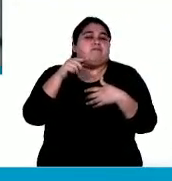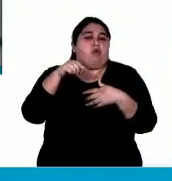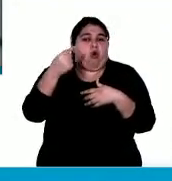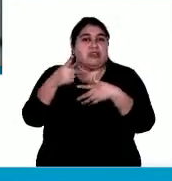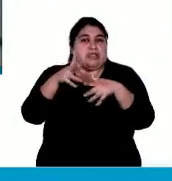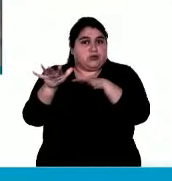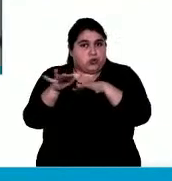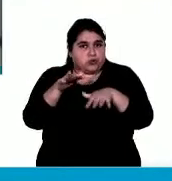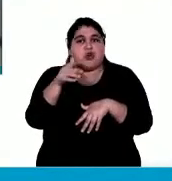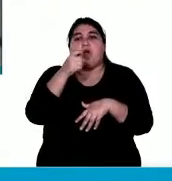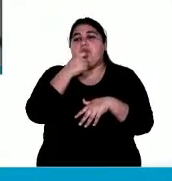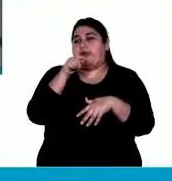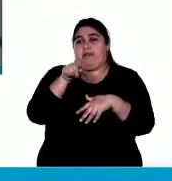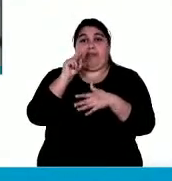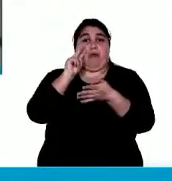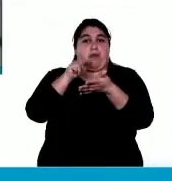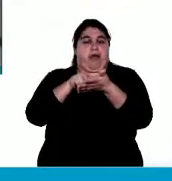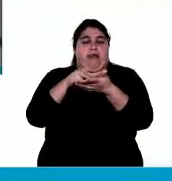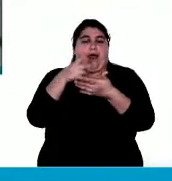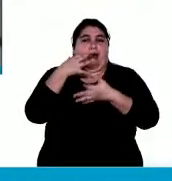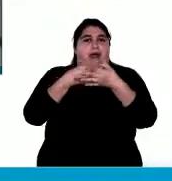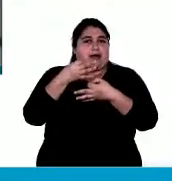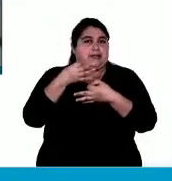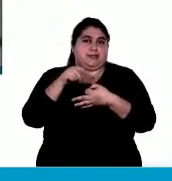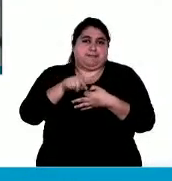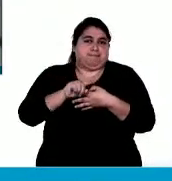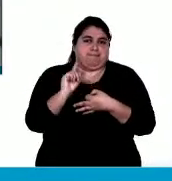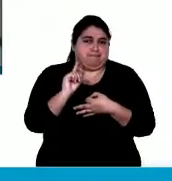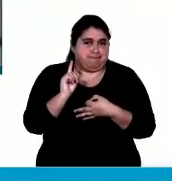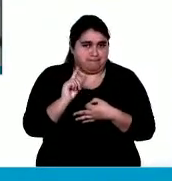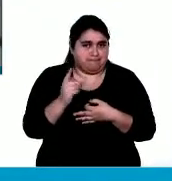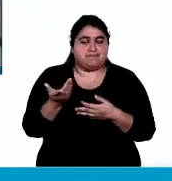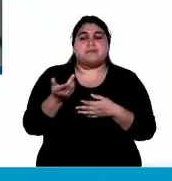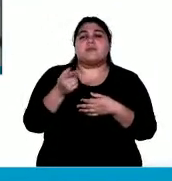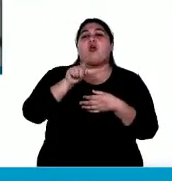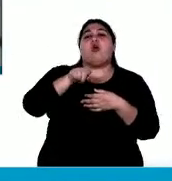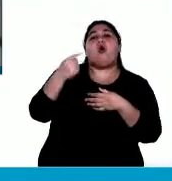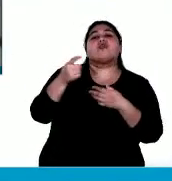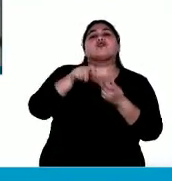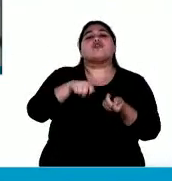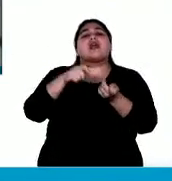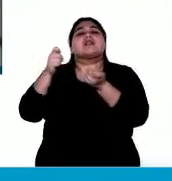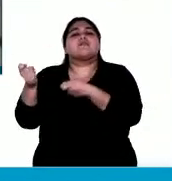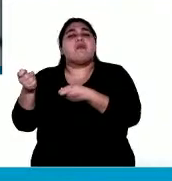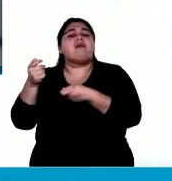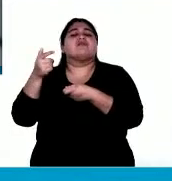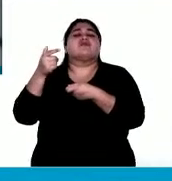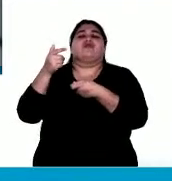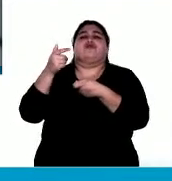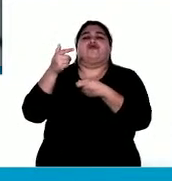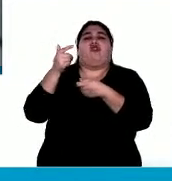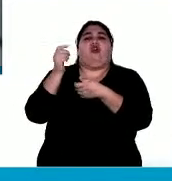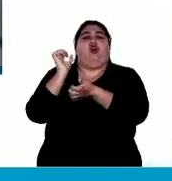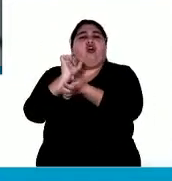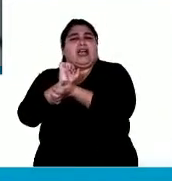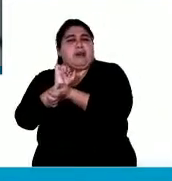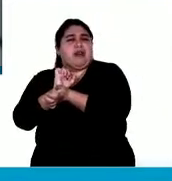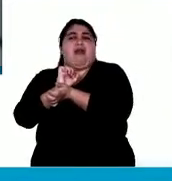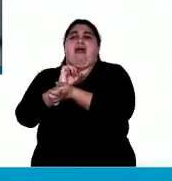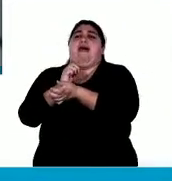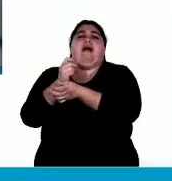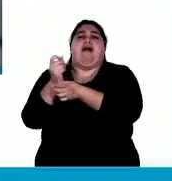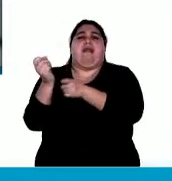que no reviste el menor análisis. El sistema de traspaso de la justicia ordinaria criminal al ámbito de la ciudad